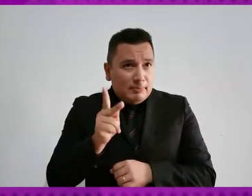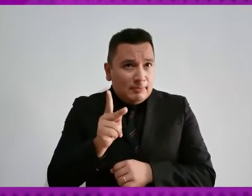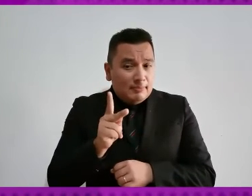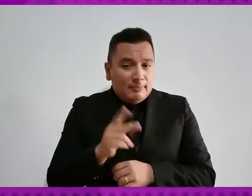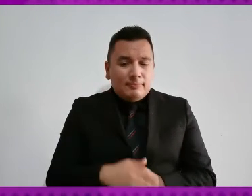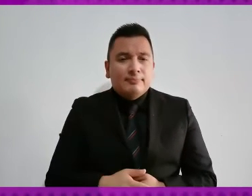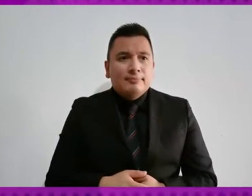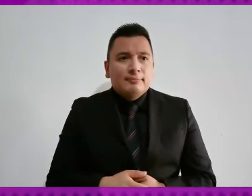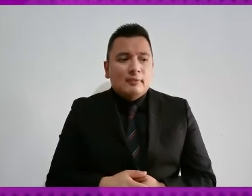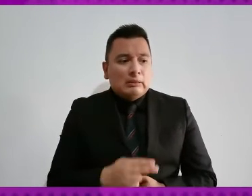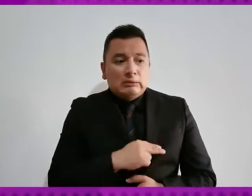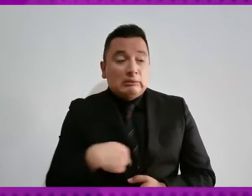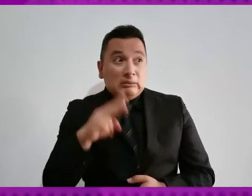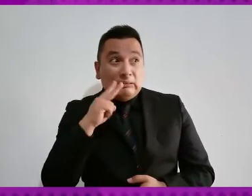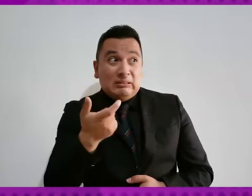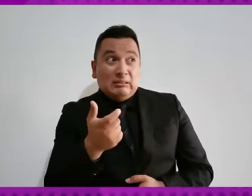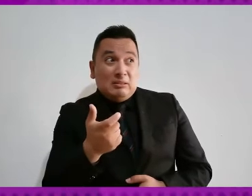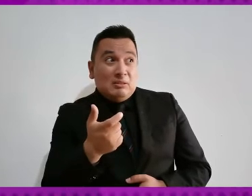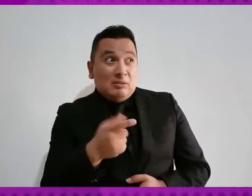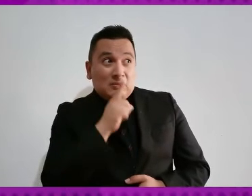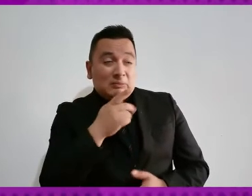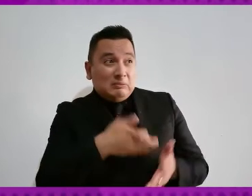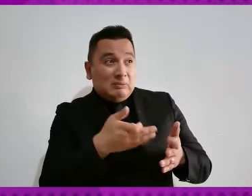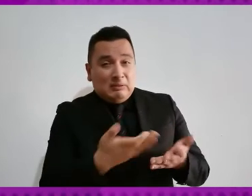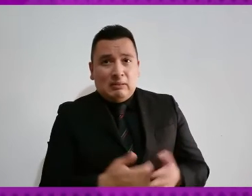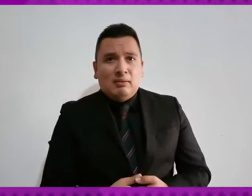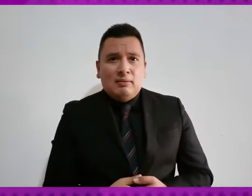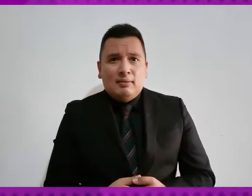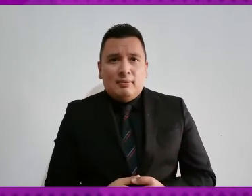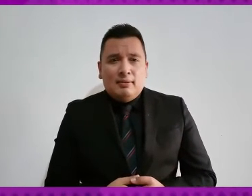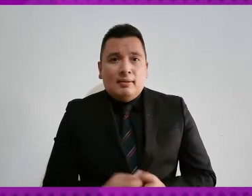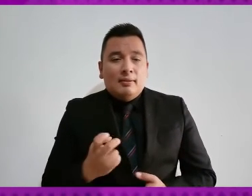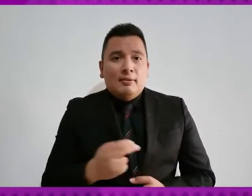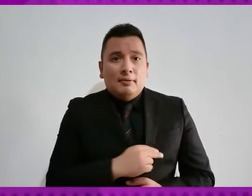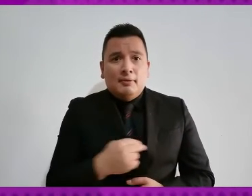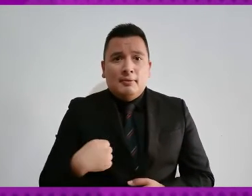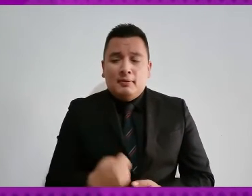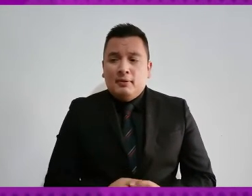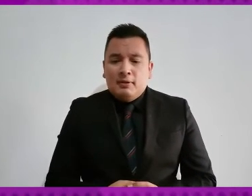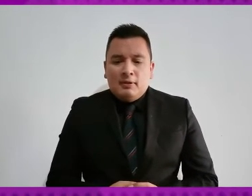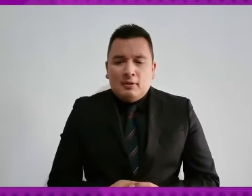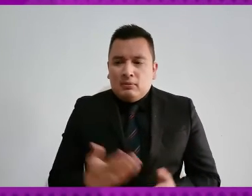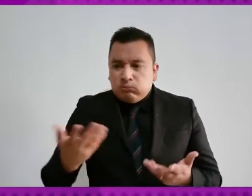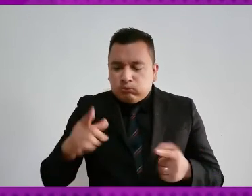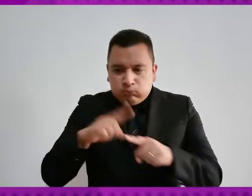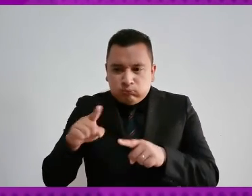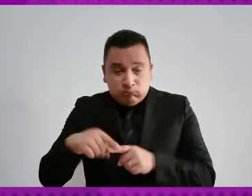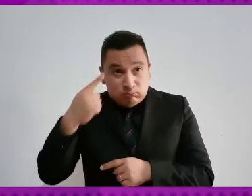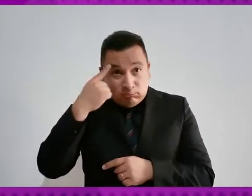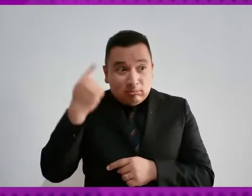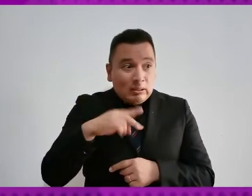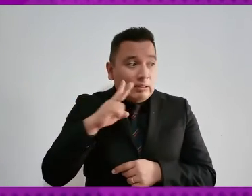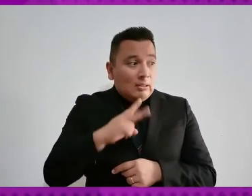embargo, demostrando que no eran lo suficientes, la institución ha hecho todas las acciones necesarias